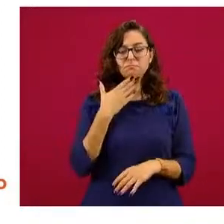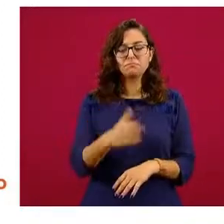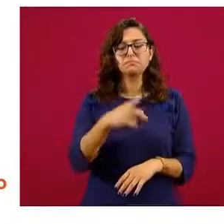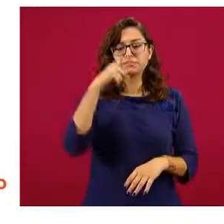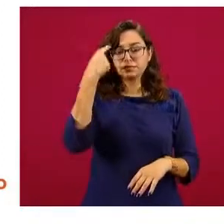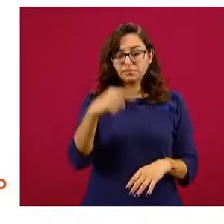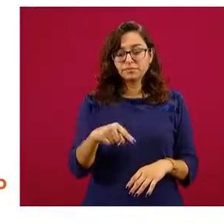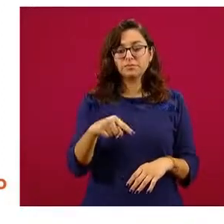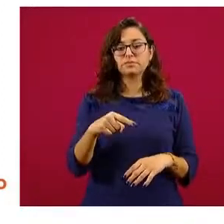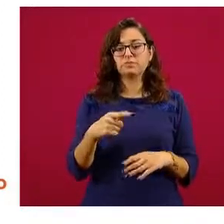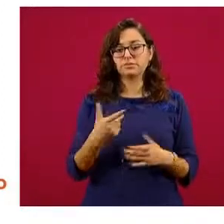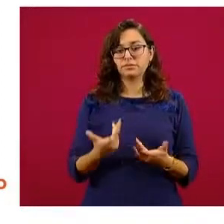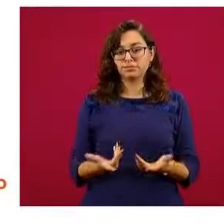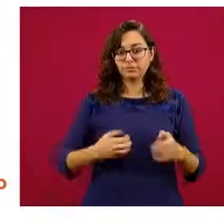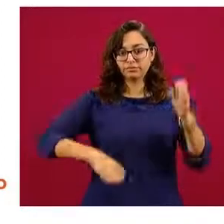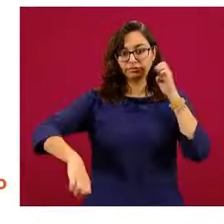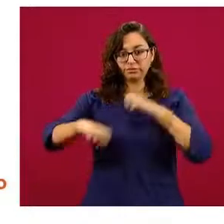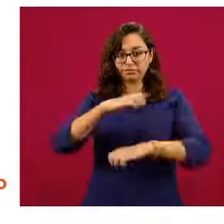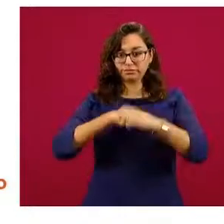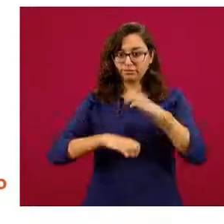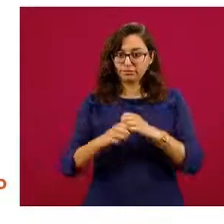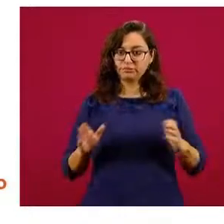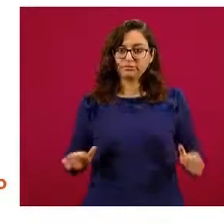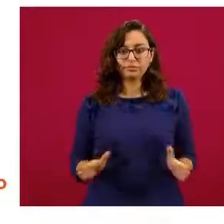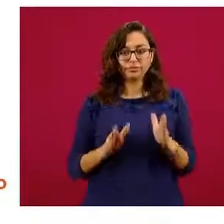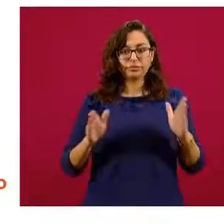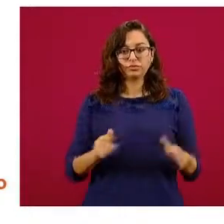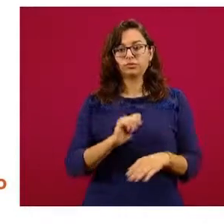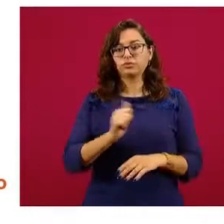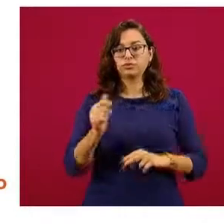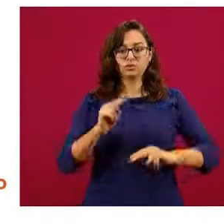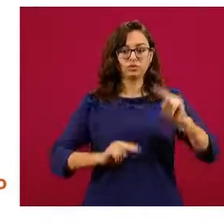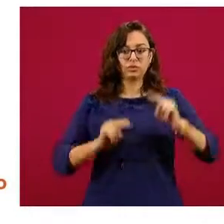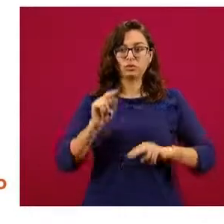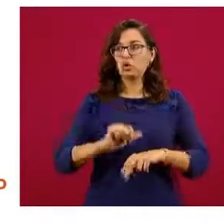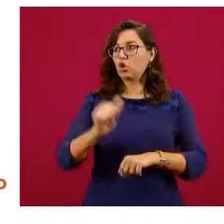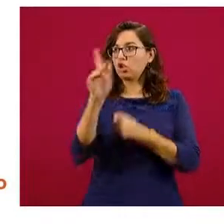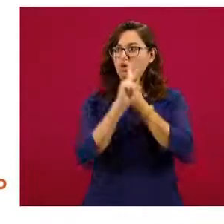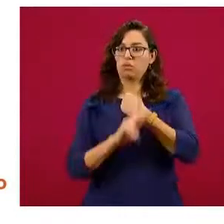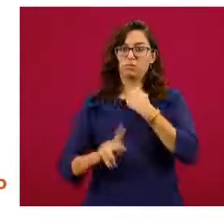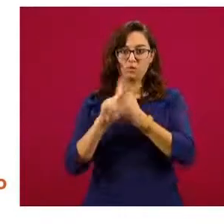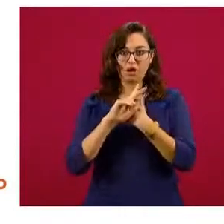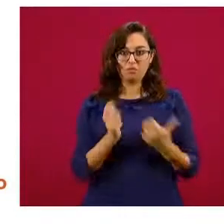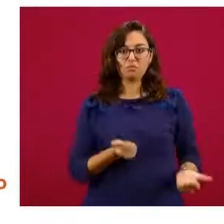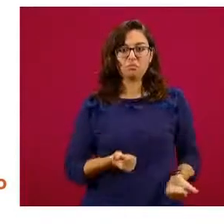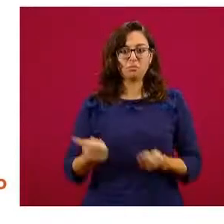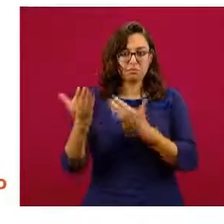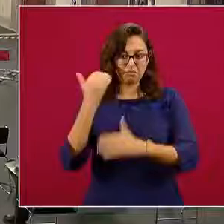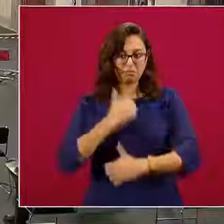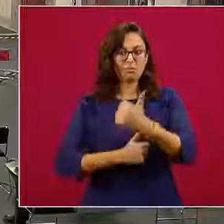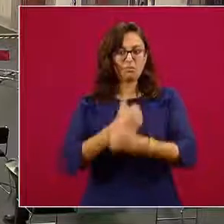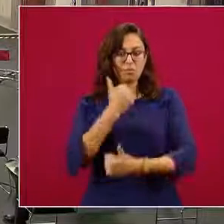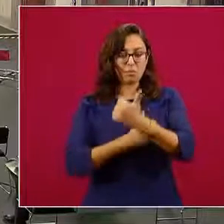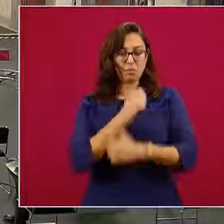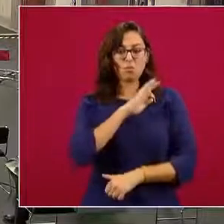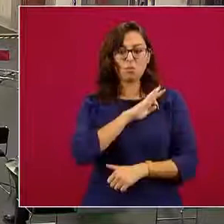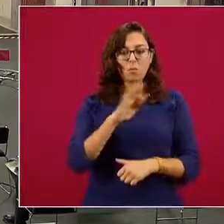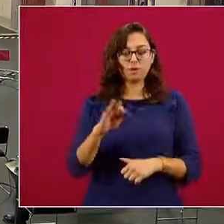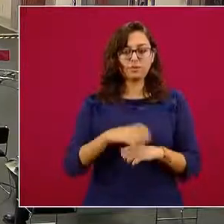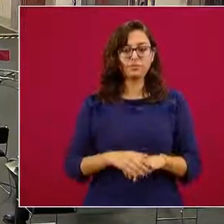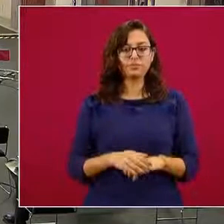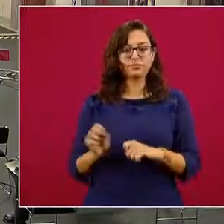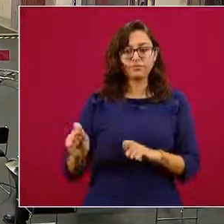para llevar a estas empresas a otro nivel y para exportar y hacernos más competitivos. Pues la